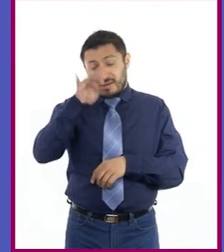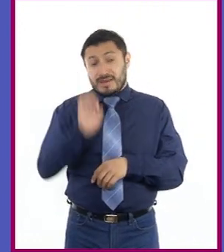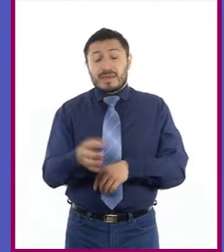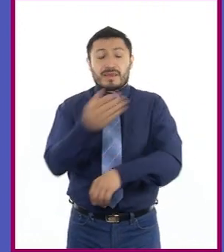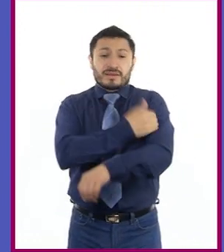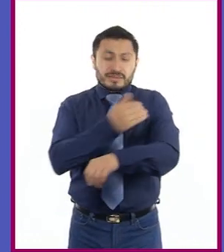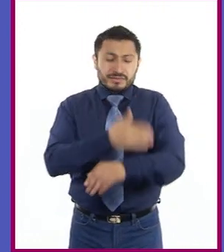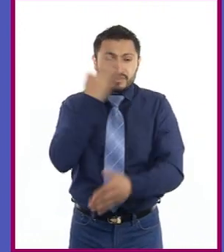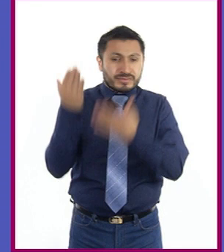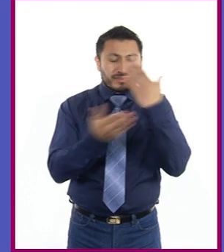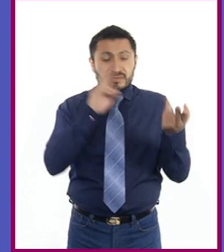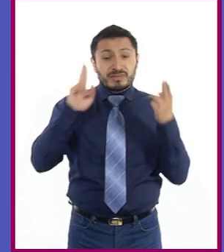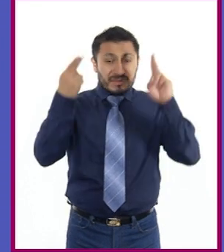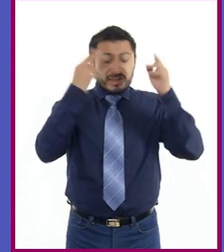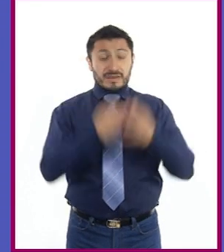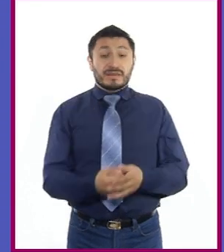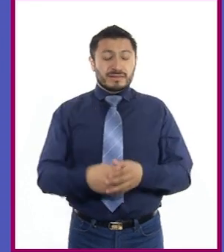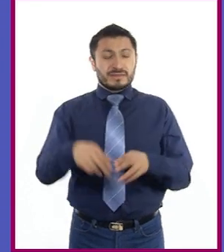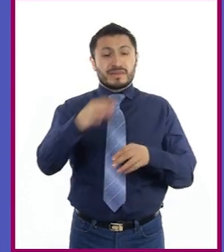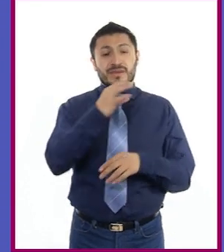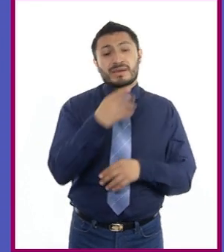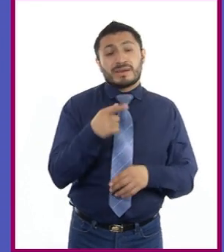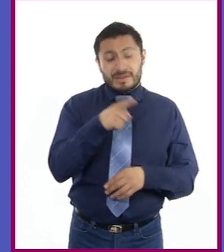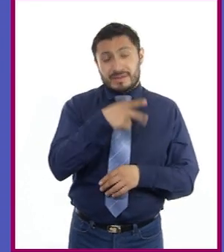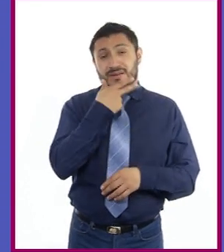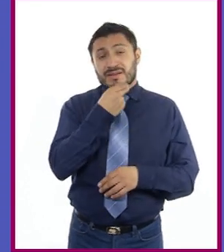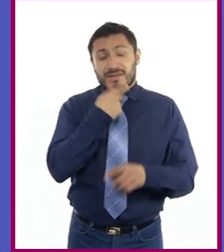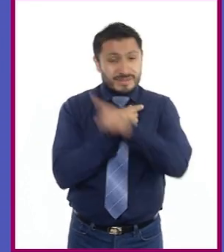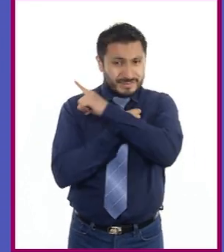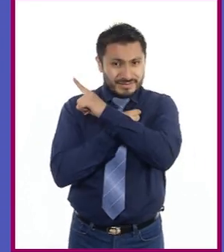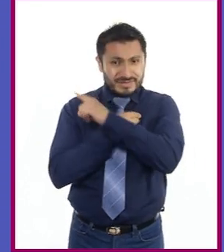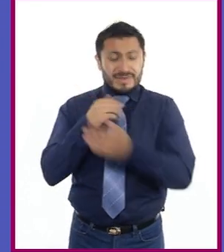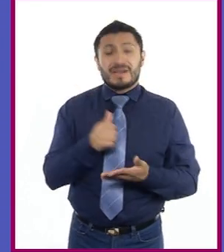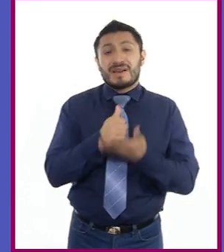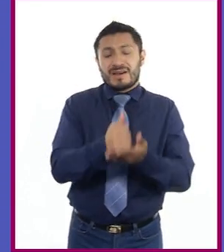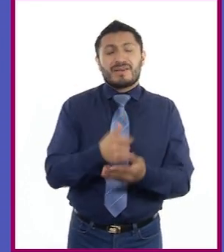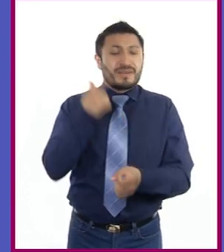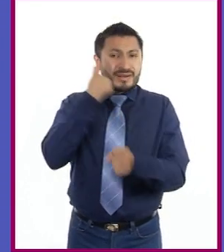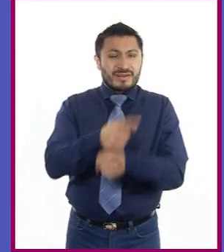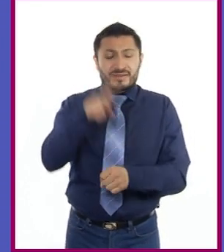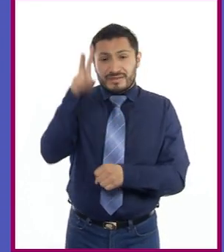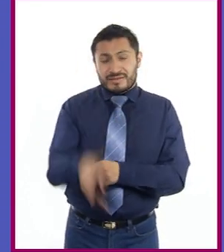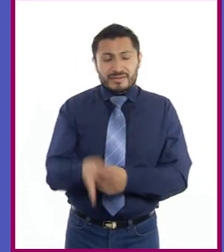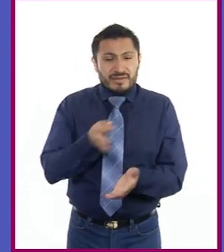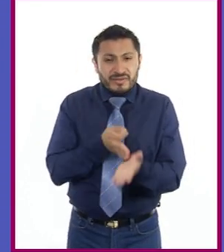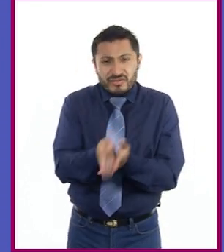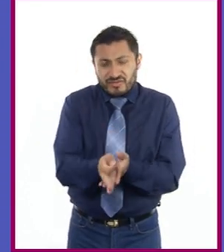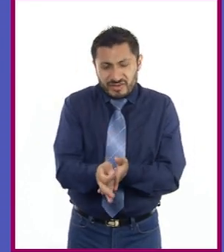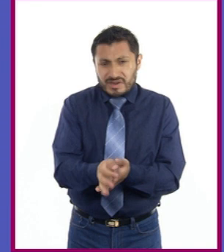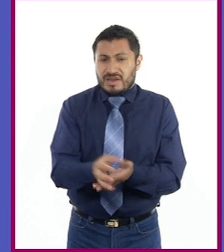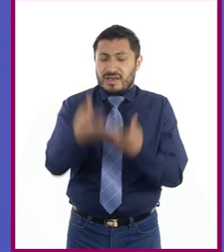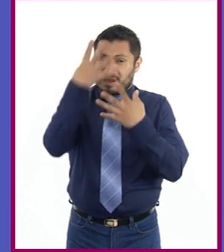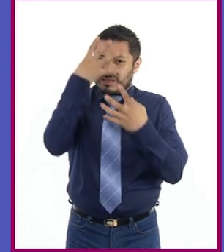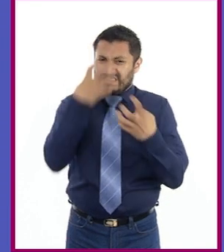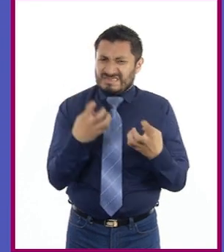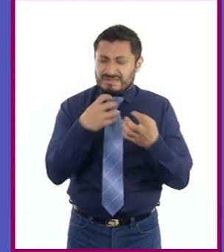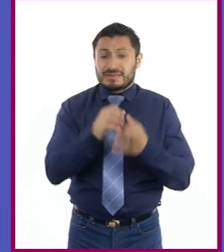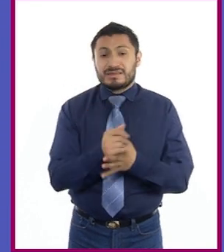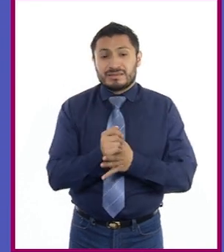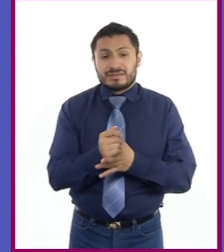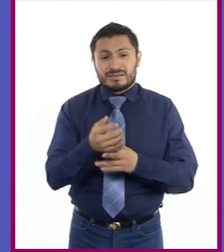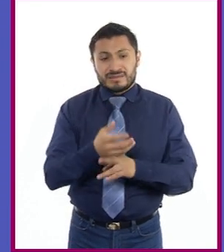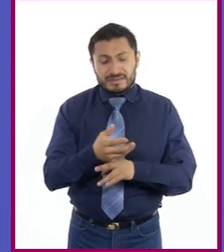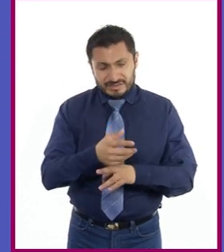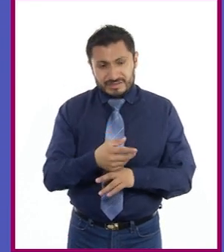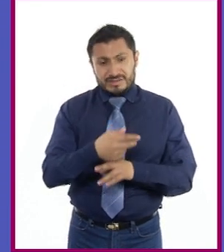de Wittenberg. Horacio ayuda a Hamlet a descubrir la verdad y se mantiene fiel a él durante la tragedia. Cuando